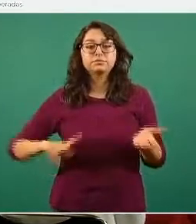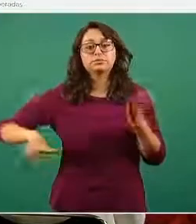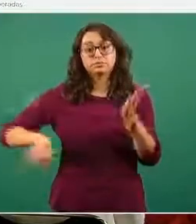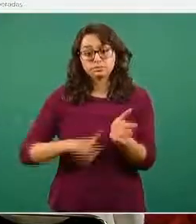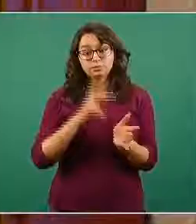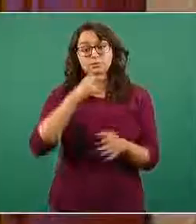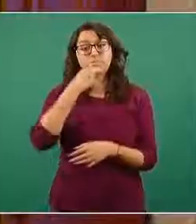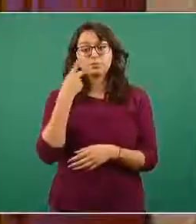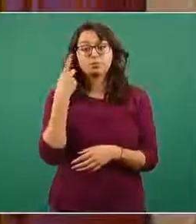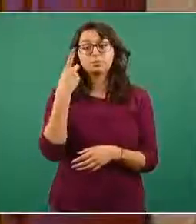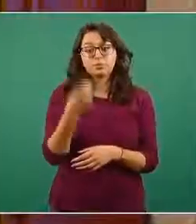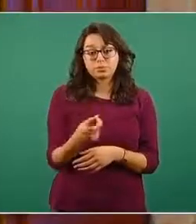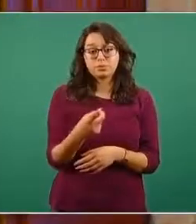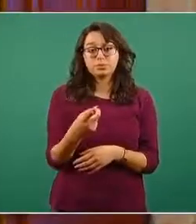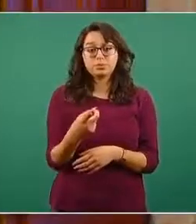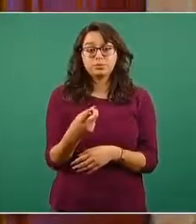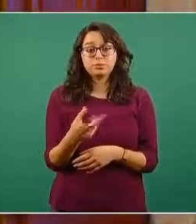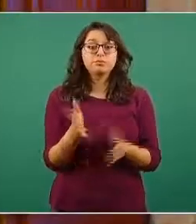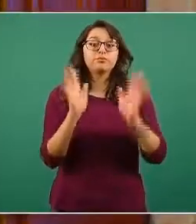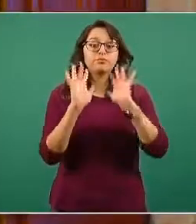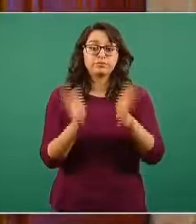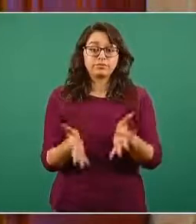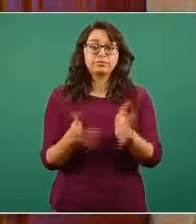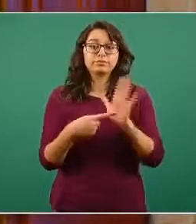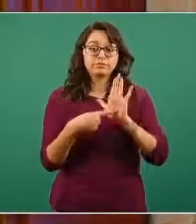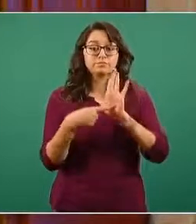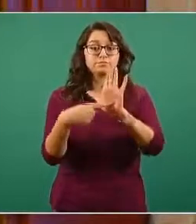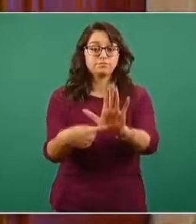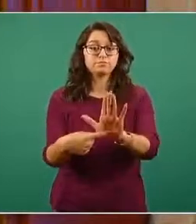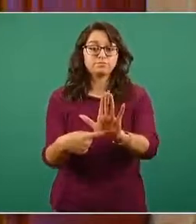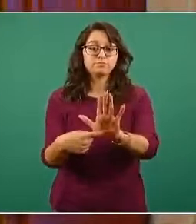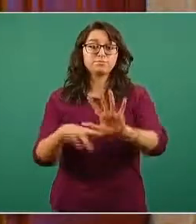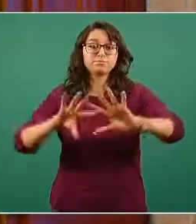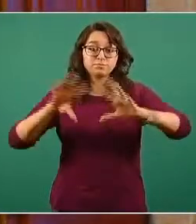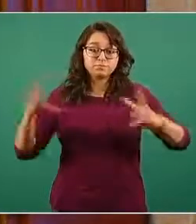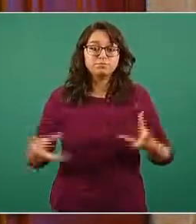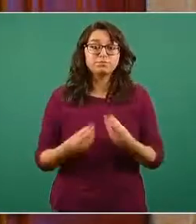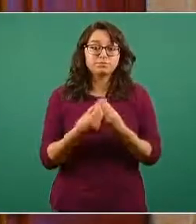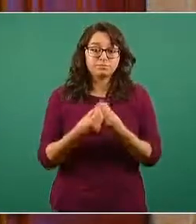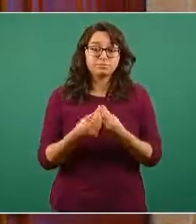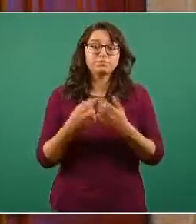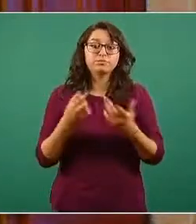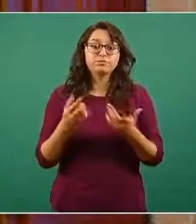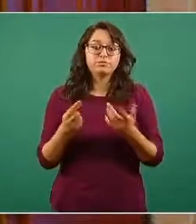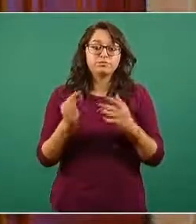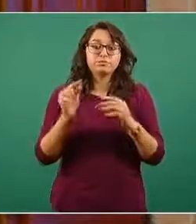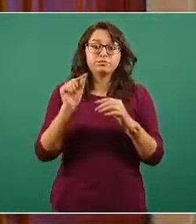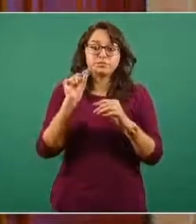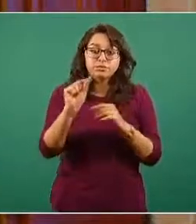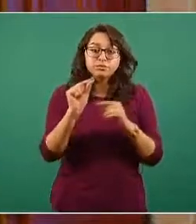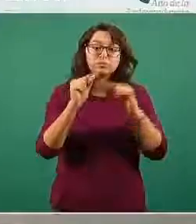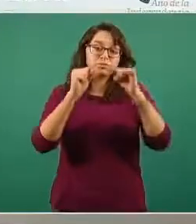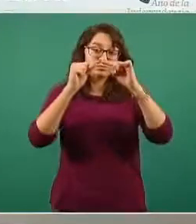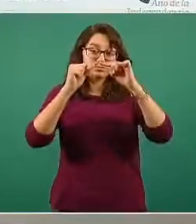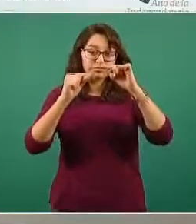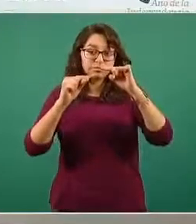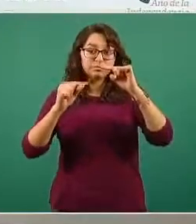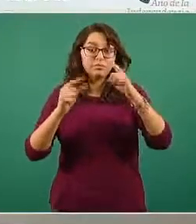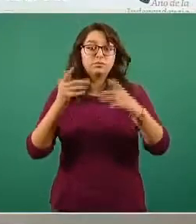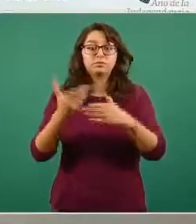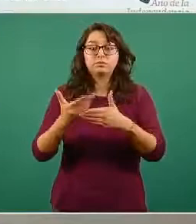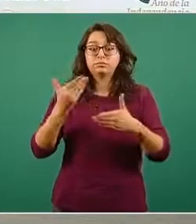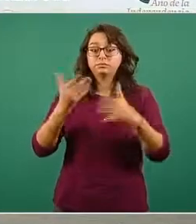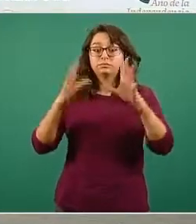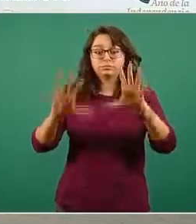al menos ya representa y se evidencia, pues bueno, un cambio en la tendencia ascendente y acelerada que